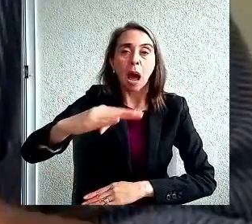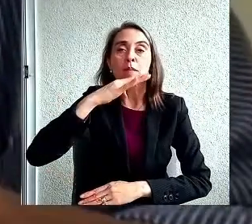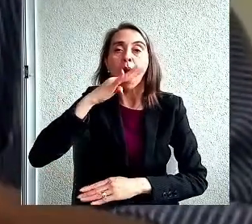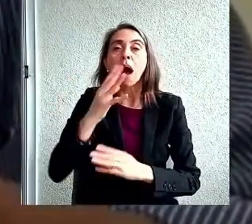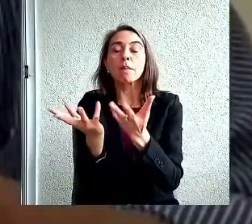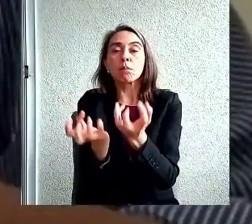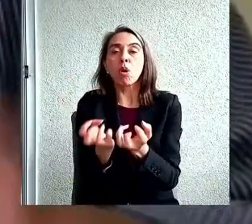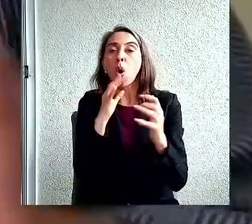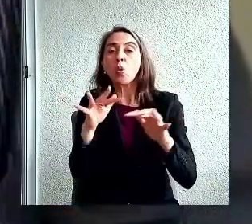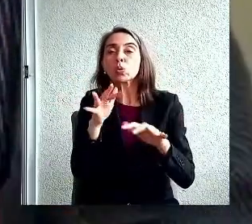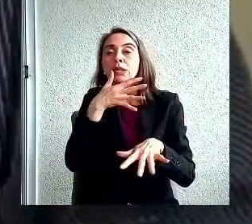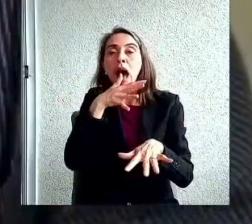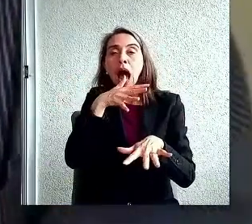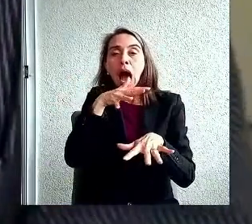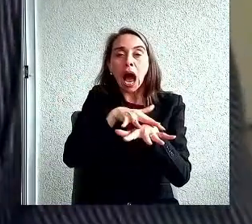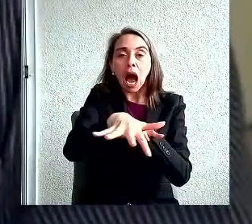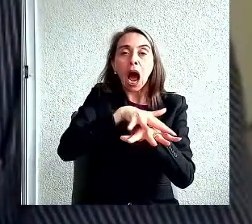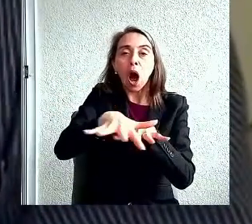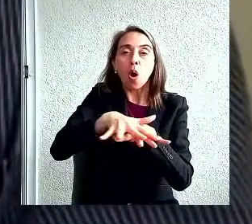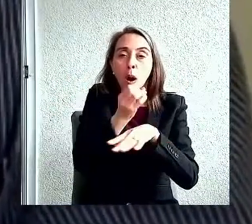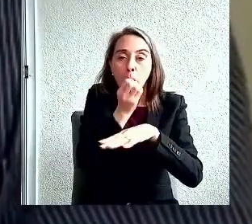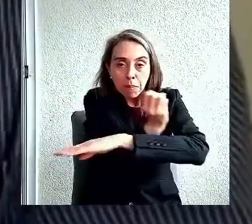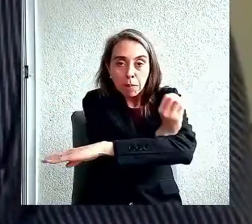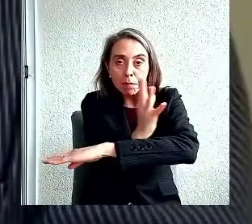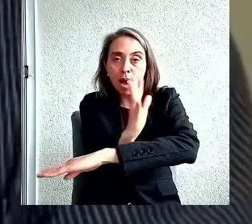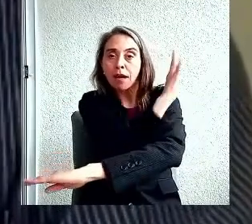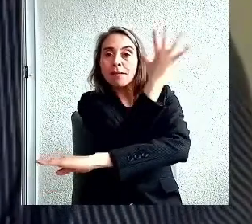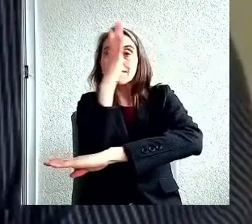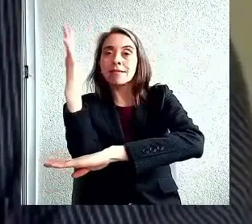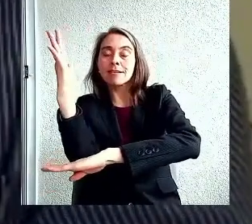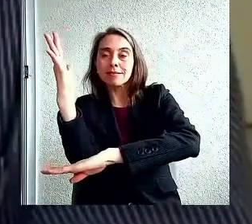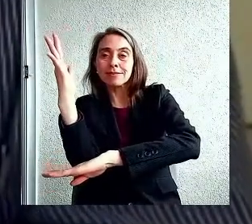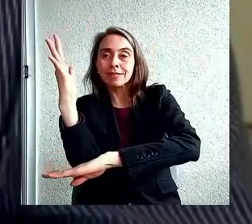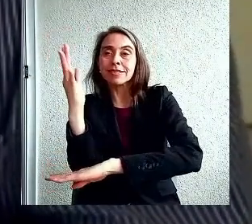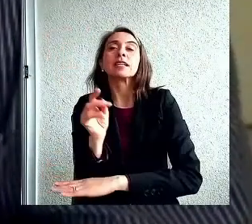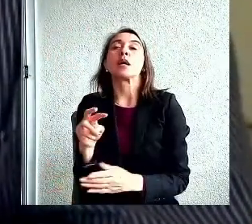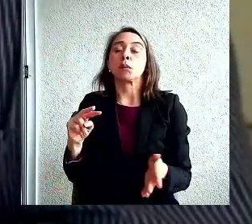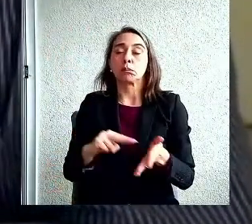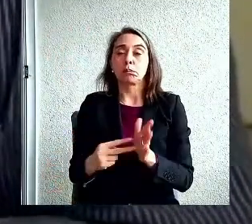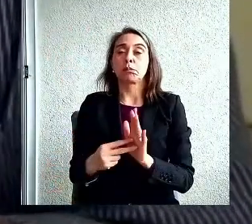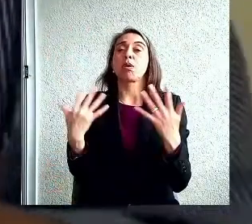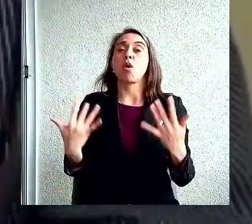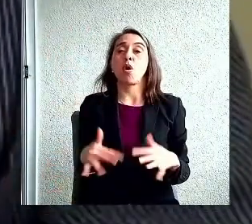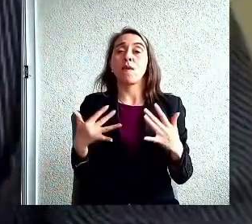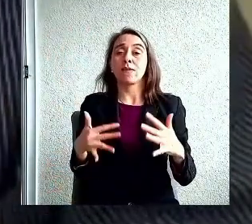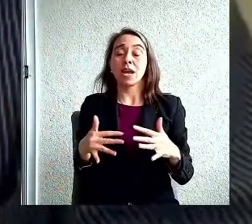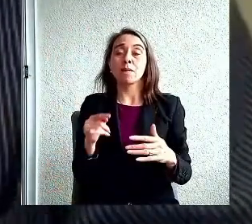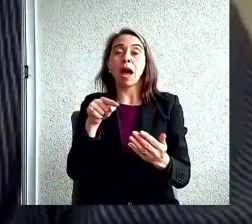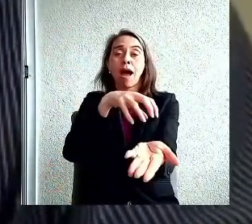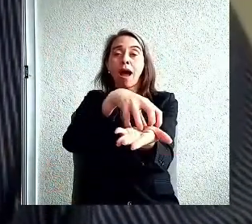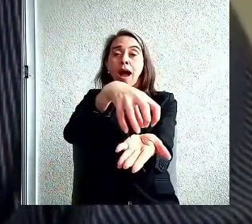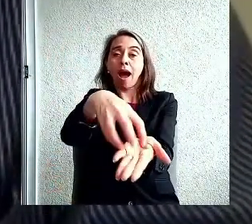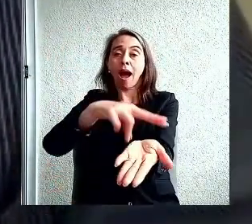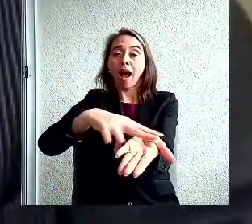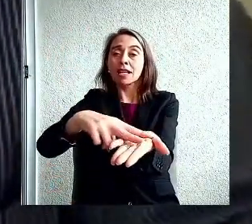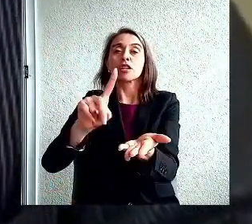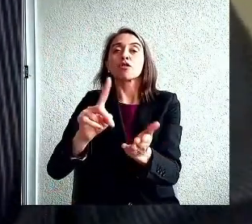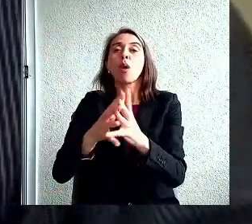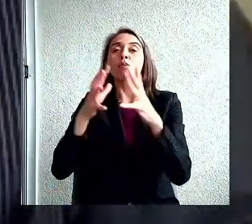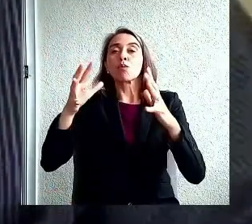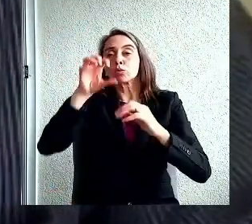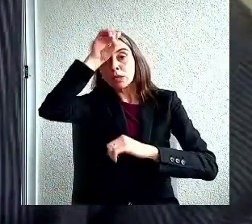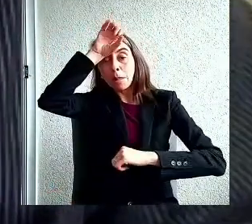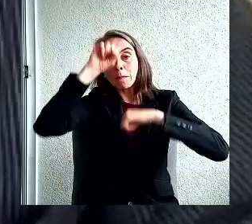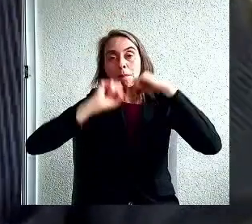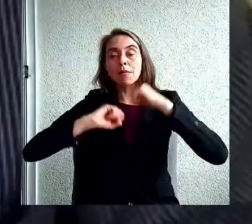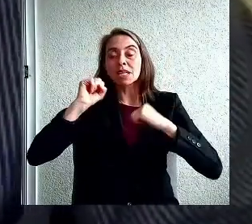también para tomarlo en consideración. Y eso, yo digo, durmieron durante muchos años y se